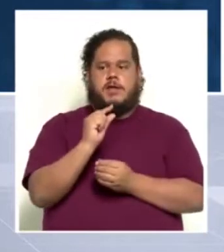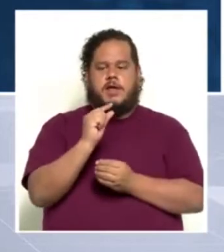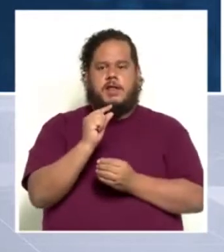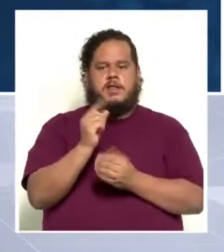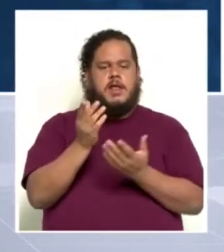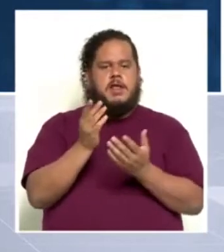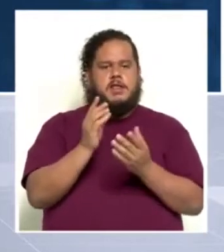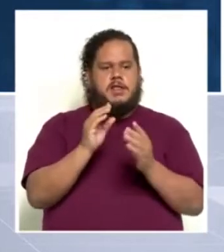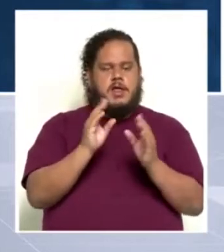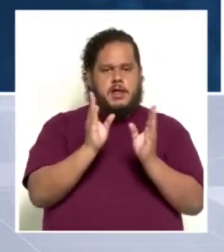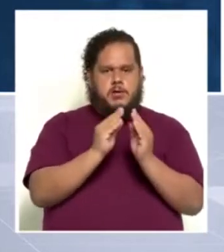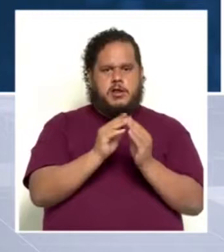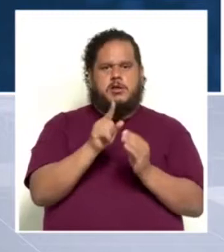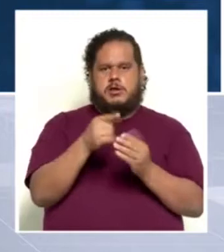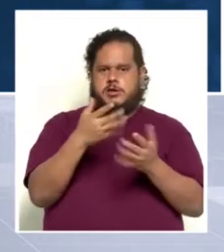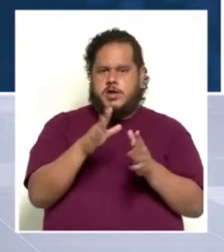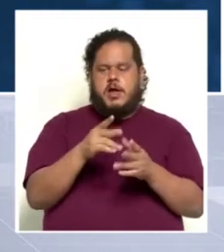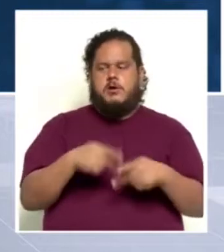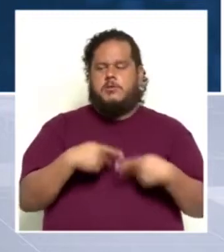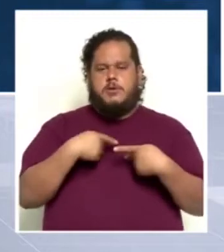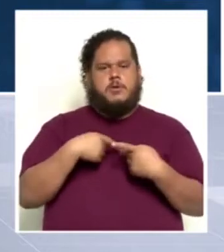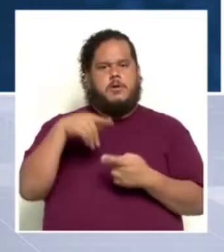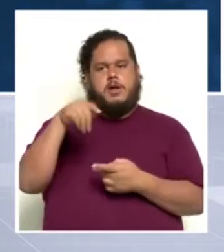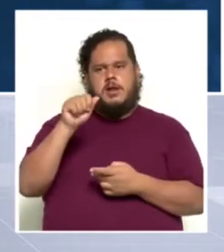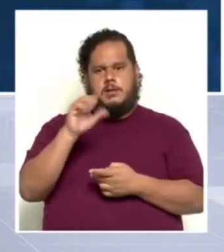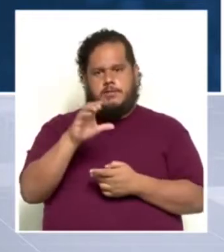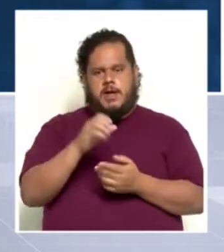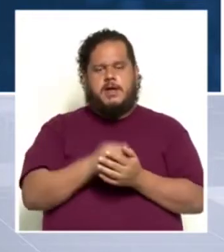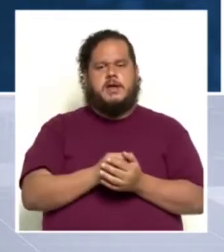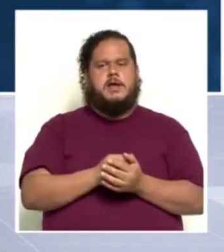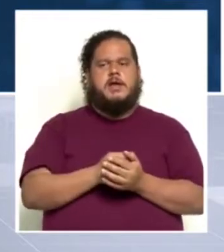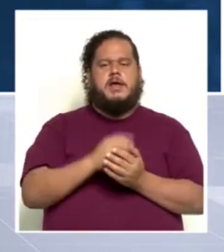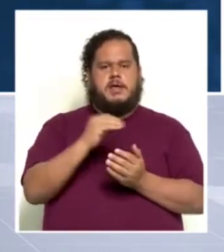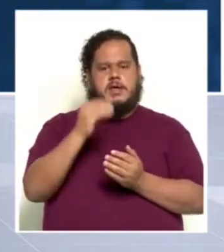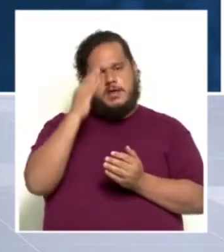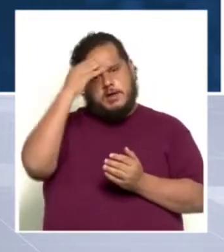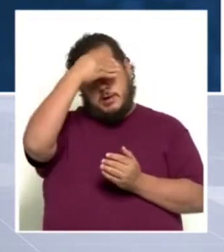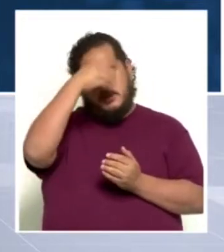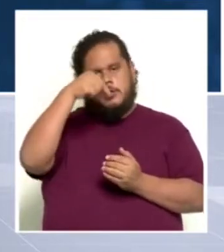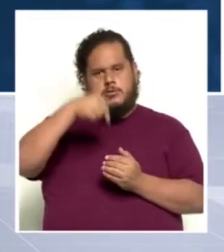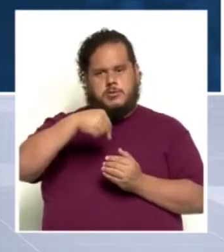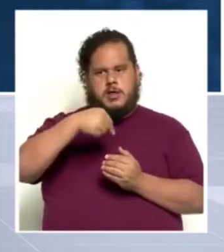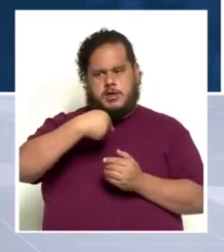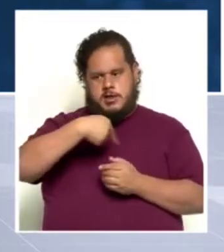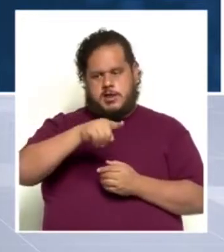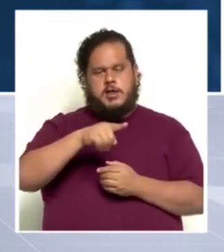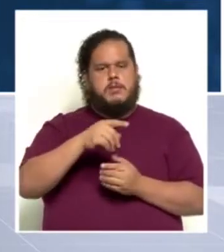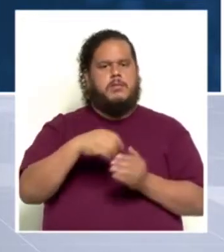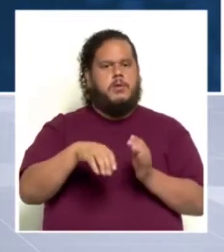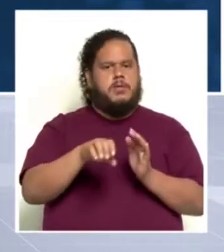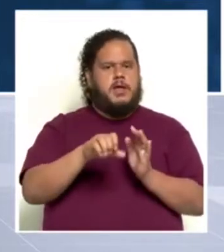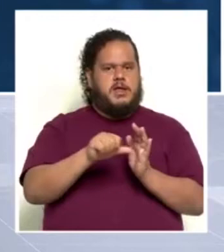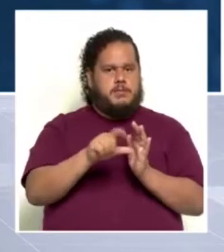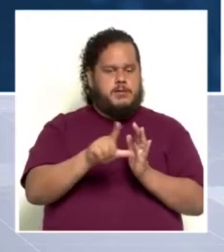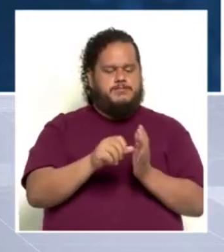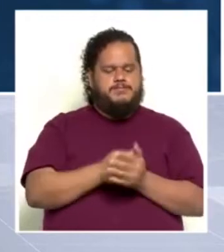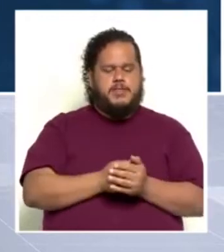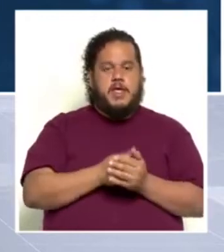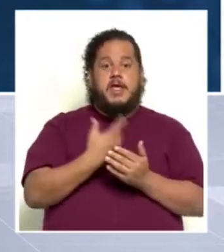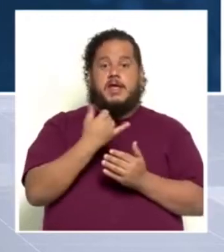Congreso. Eso ya lo vivió Carlos Alvarado y el Partido Acción Ciudadana durante este periodo constitucional. De